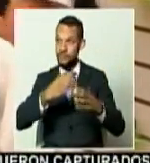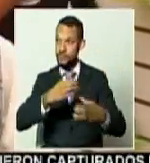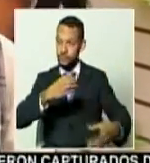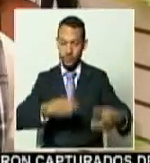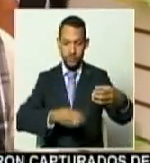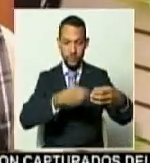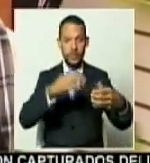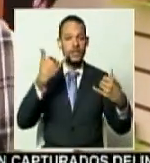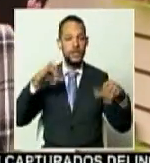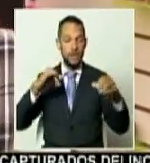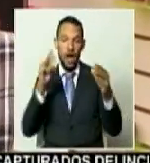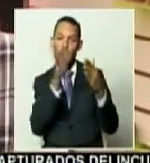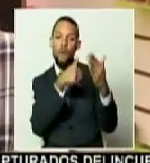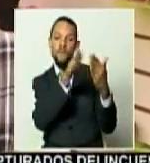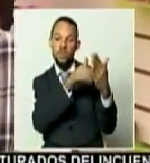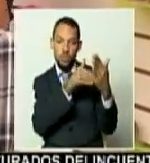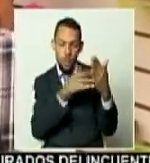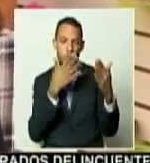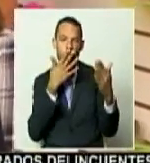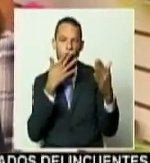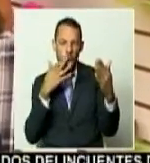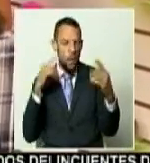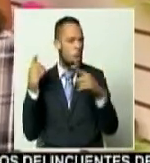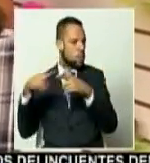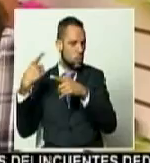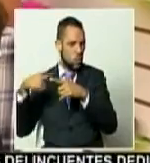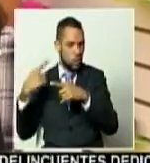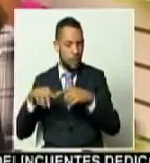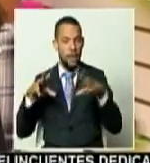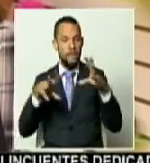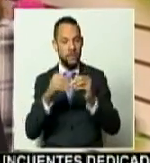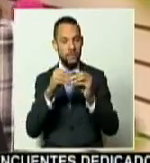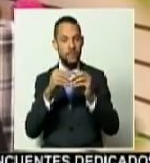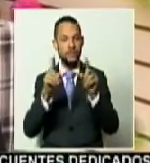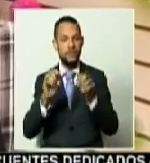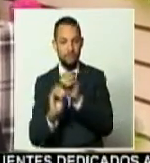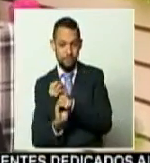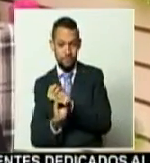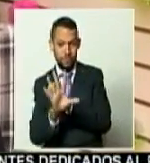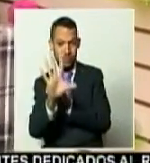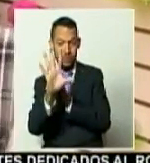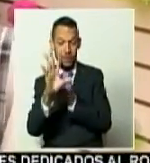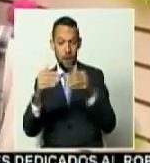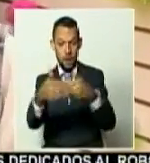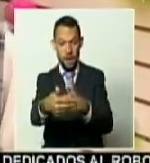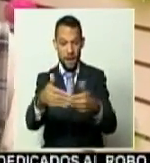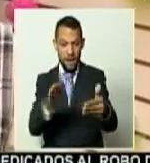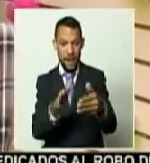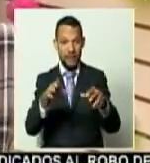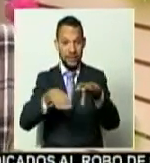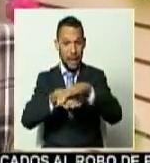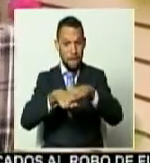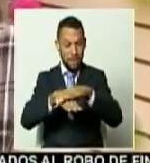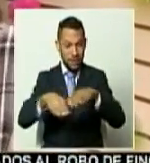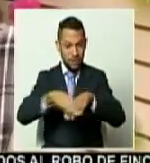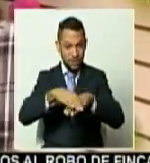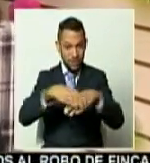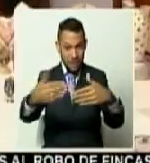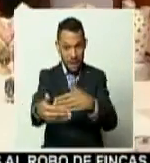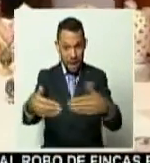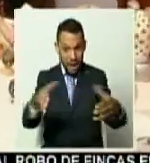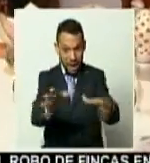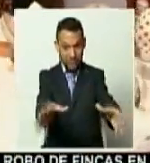decoración ya la elige el cliente y el video bien ambiental con una caja de zapatos y dos